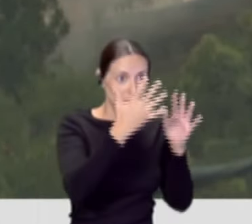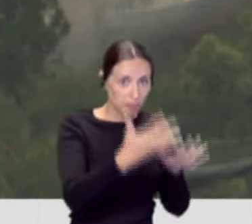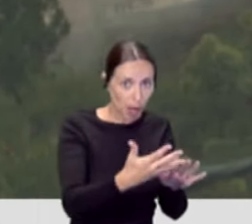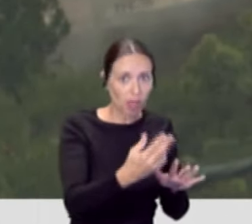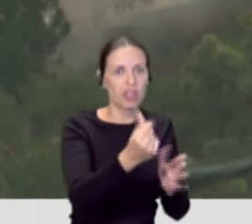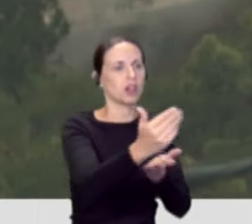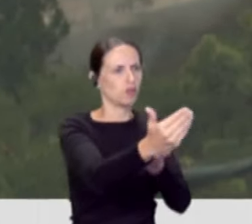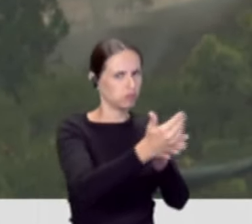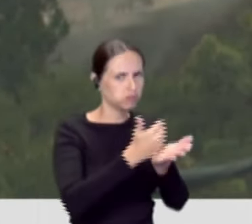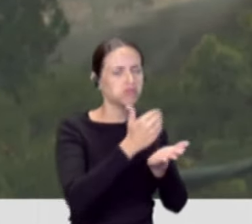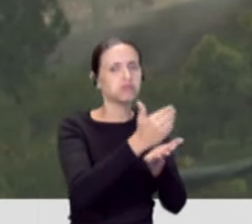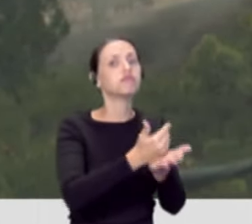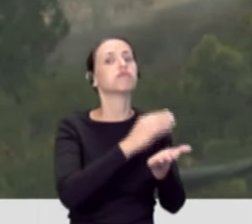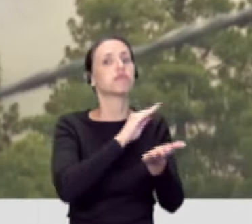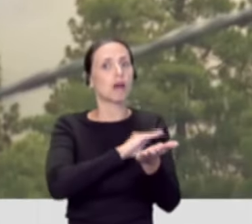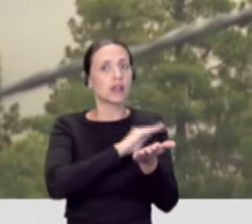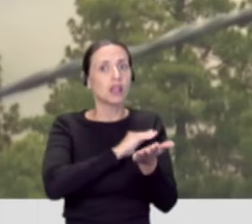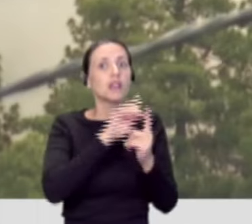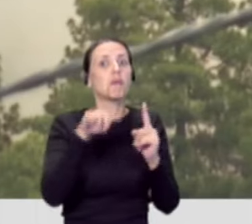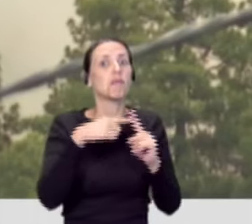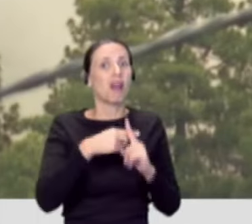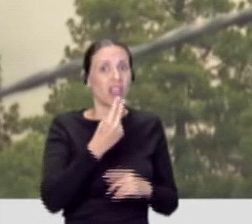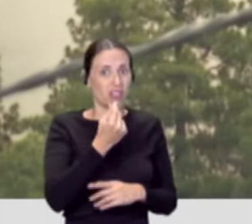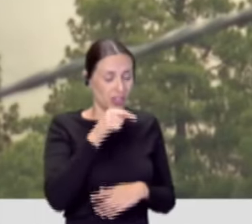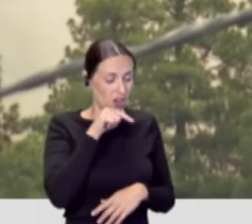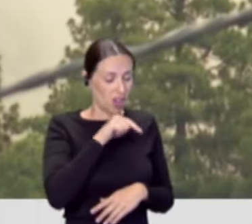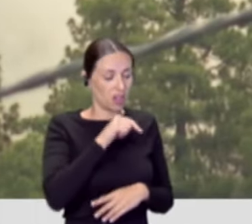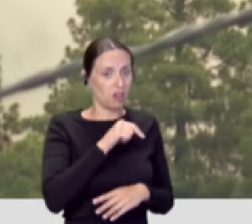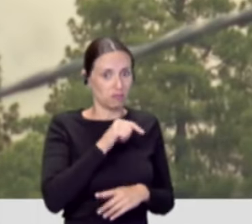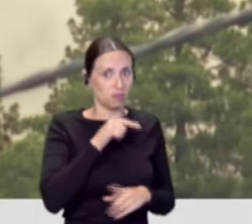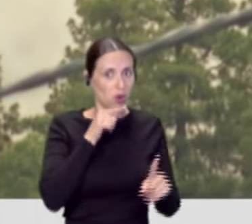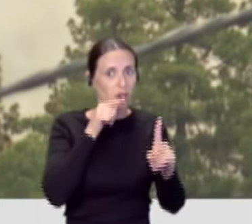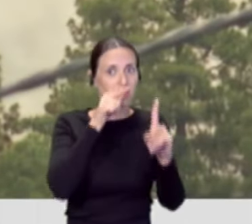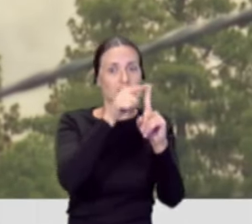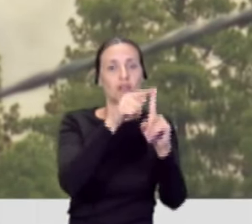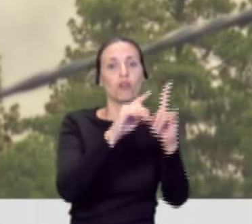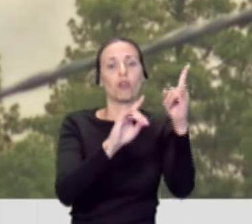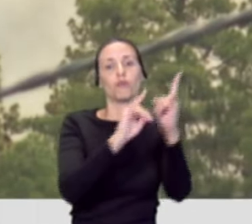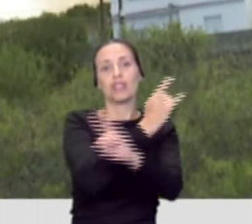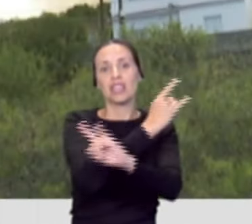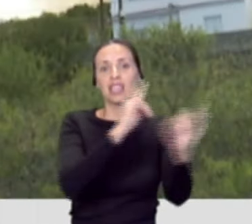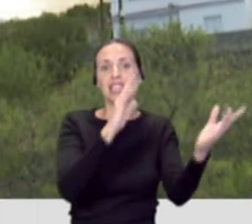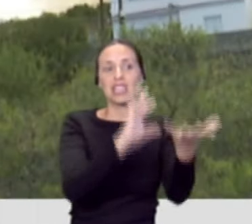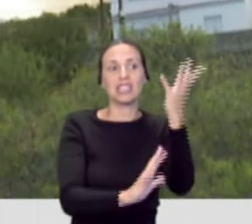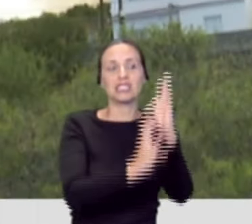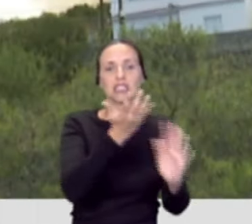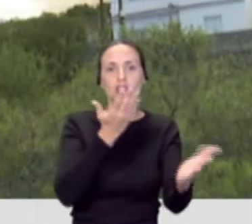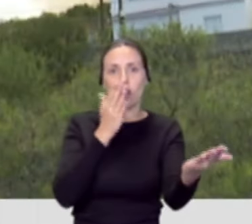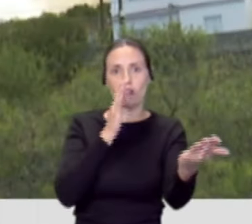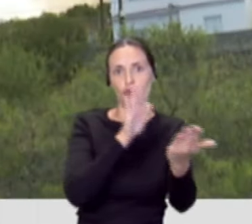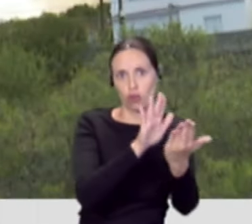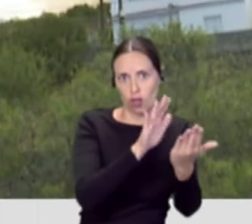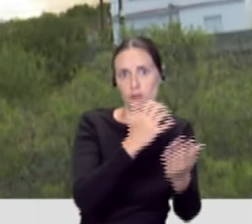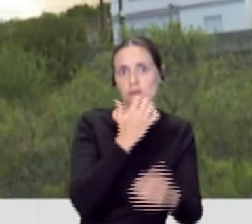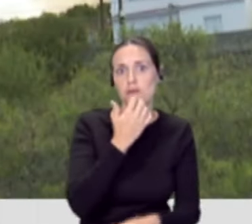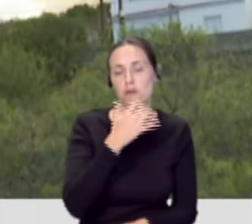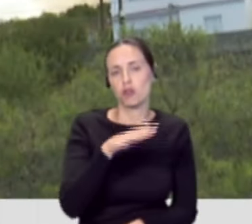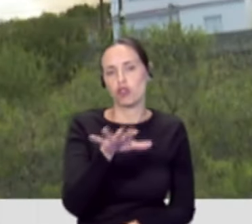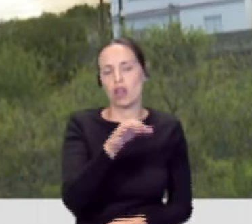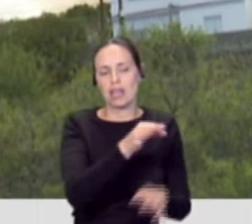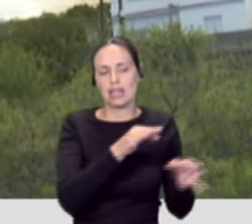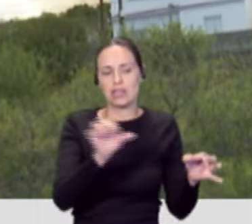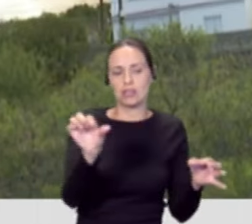puede ser el principio para empezar a tener bajo control, por ejemplo, los incendios forestales en las islas más occidentales o los